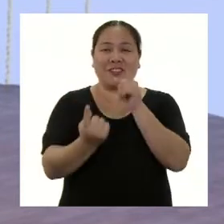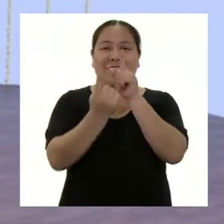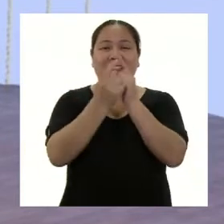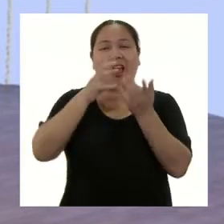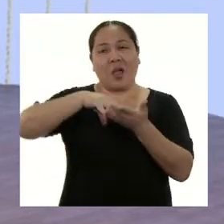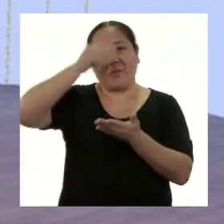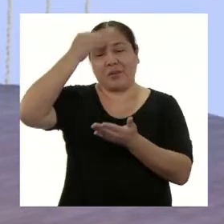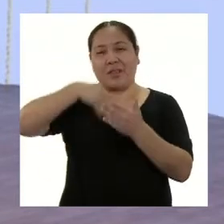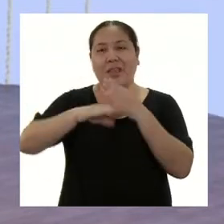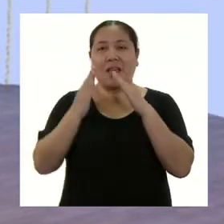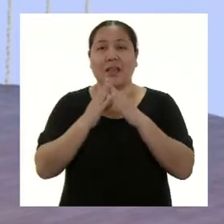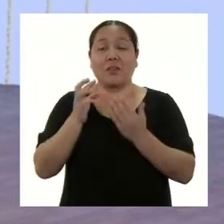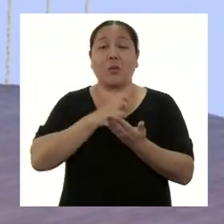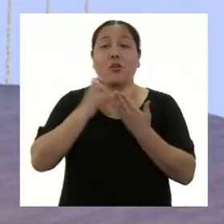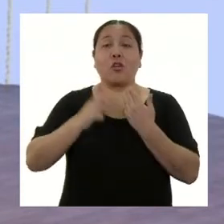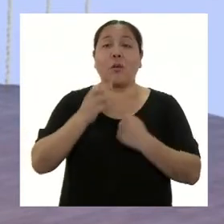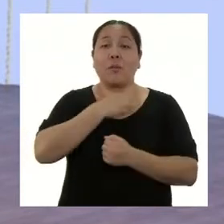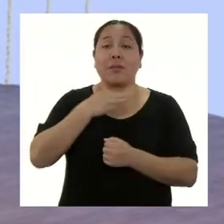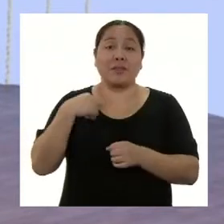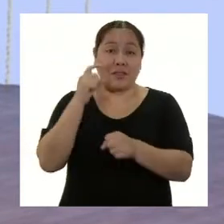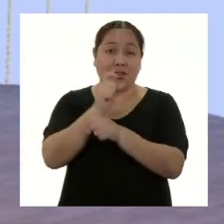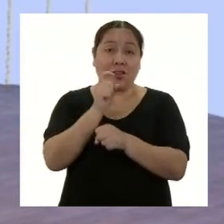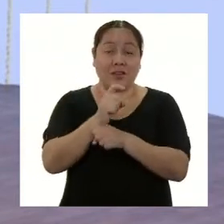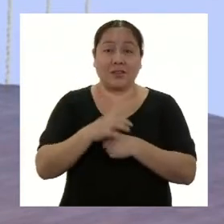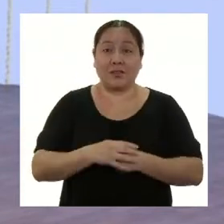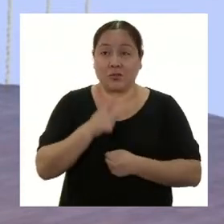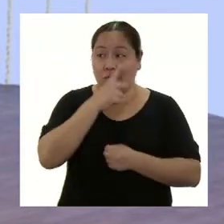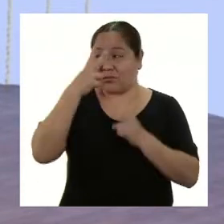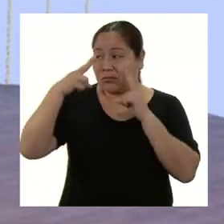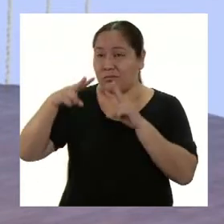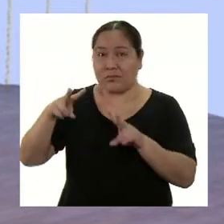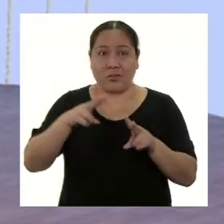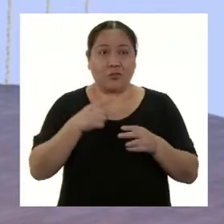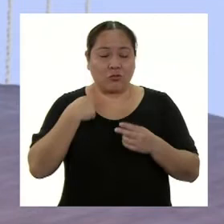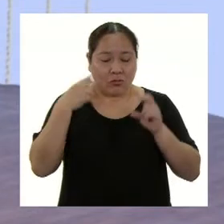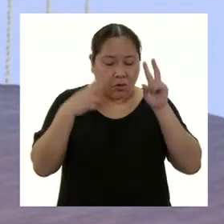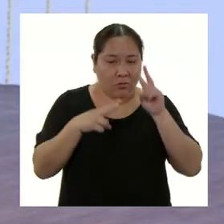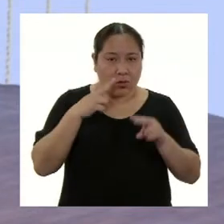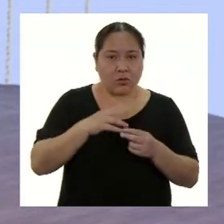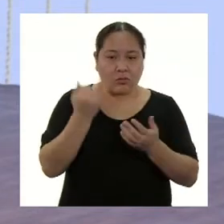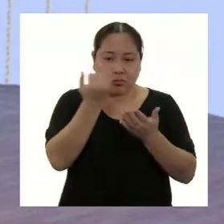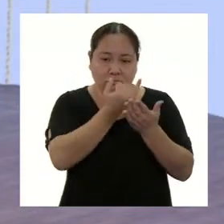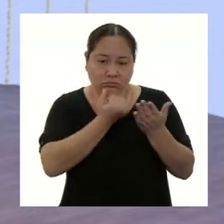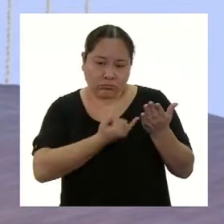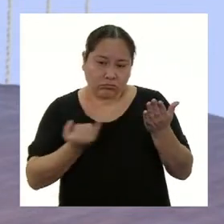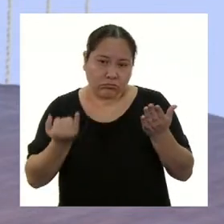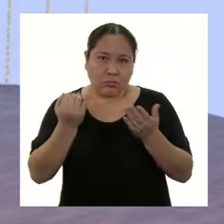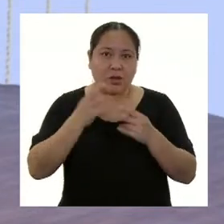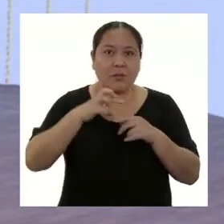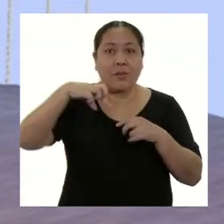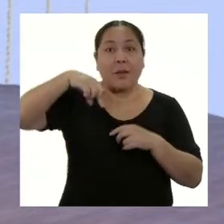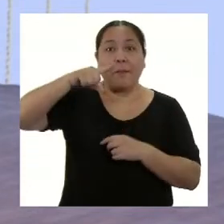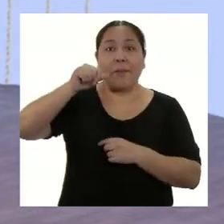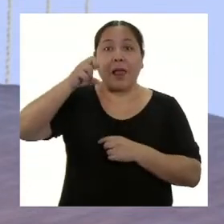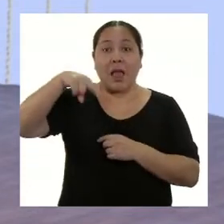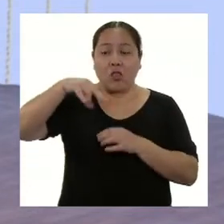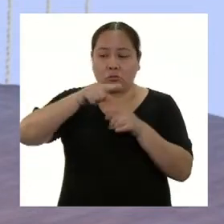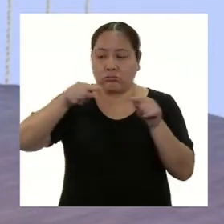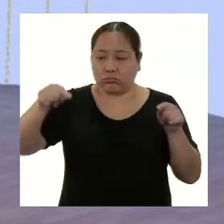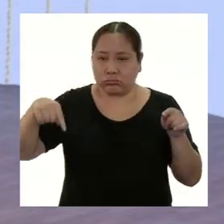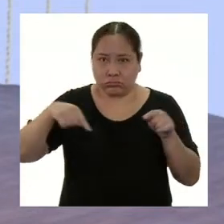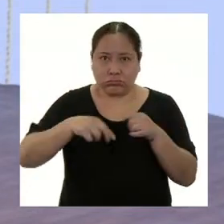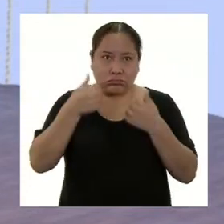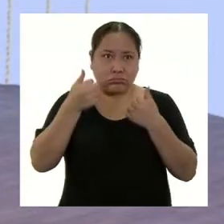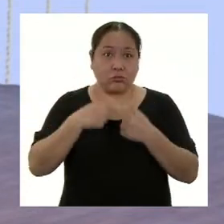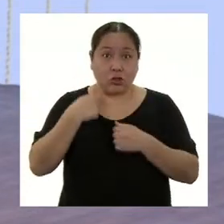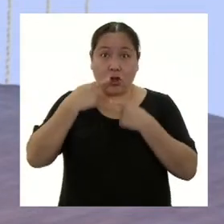Casa, una iniciativa del Ministerio de Educación. Como verán, estaba revisando si los trazos que he hecho en mi plano están bien. Como les